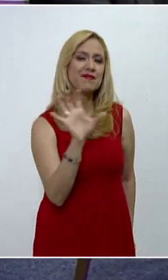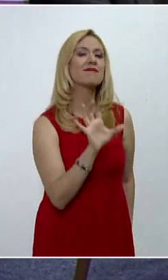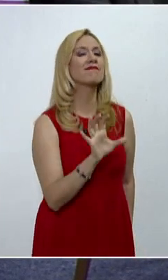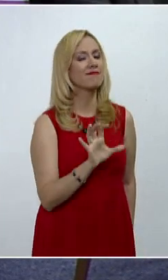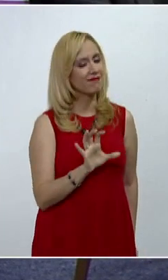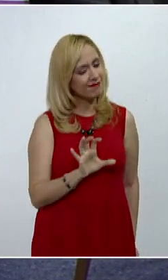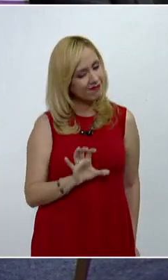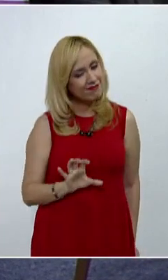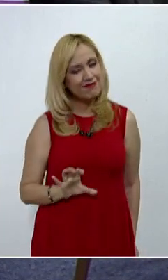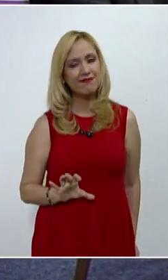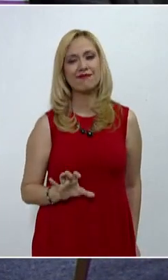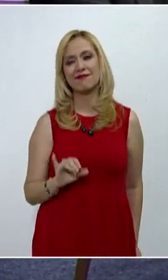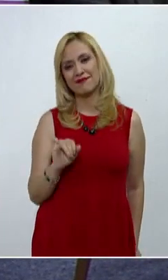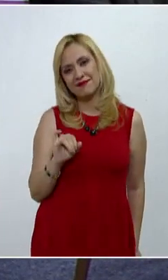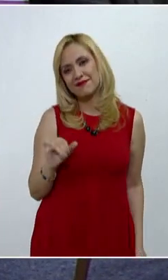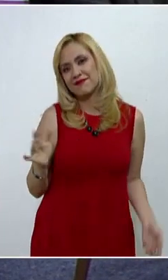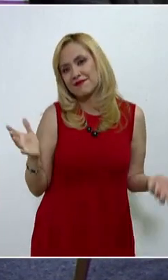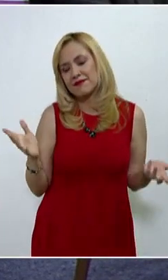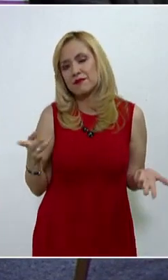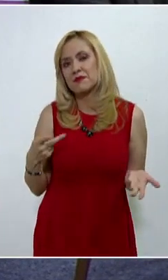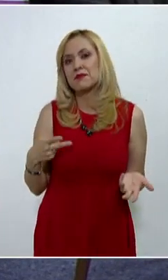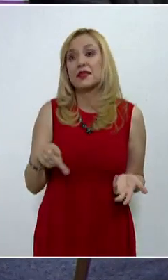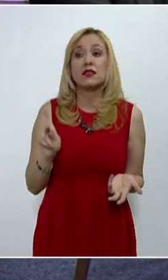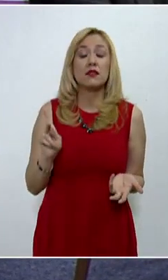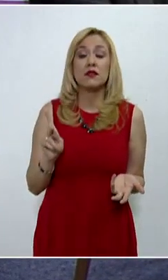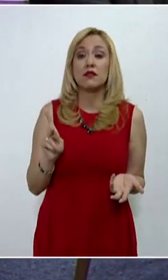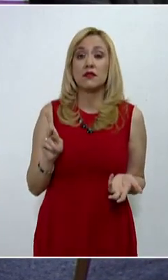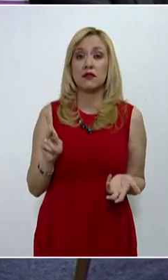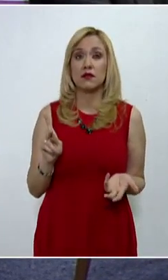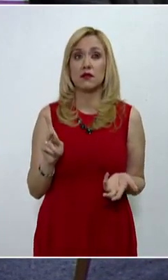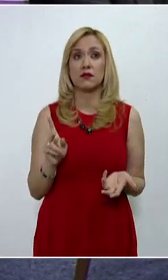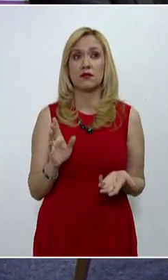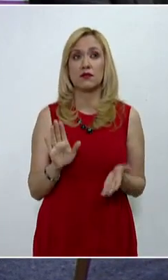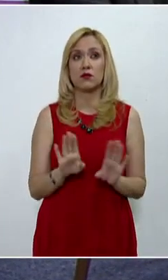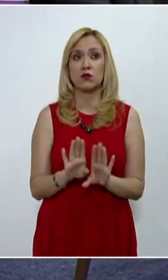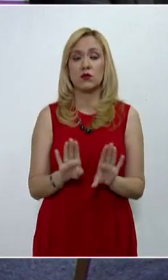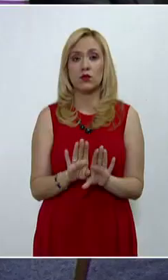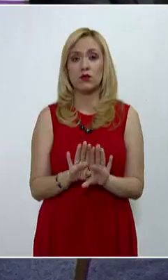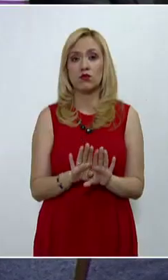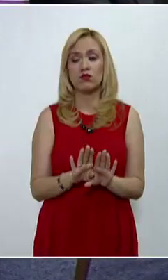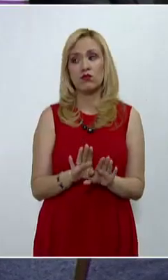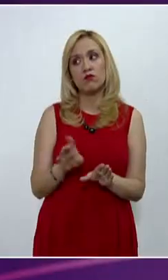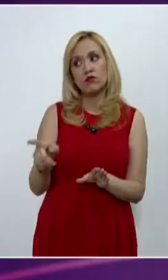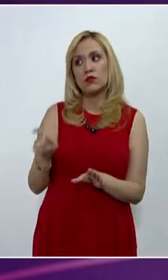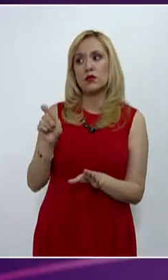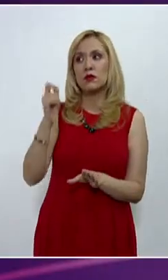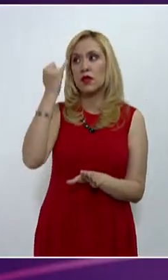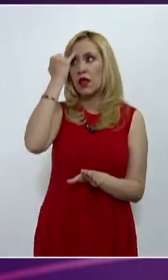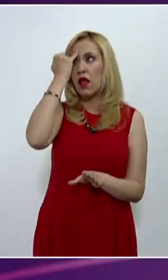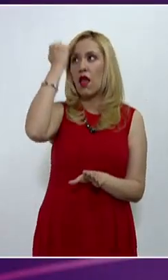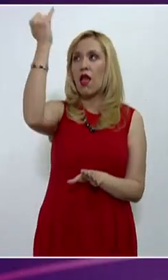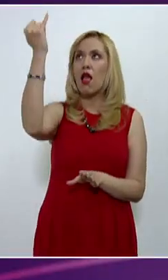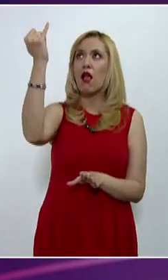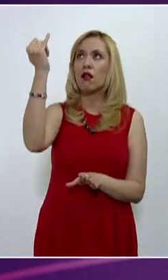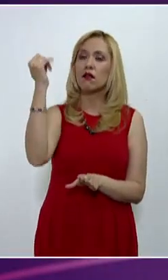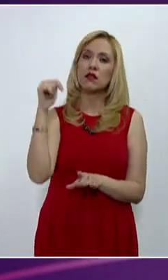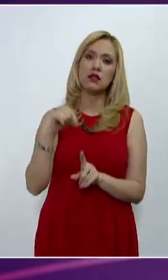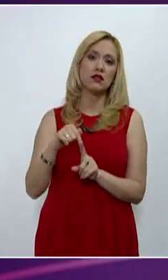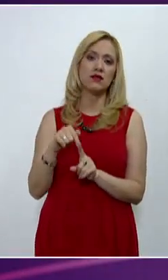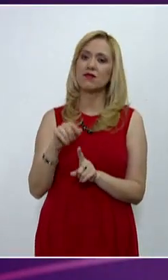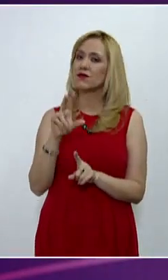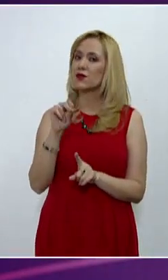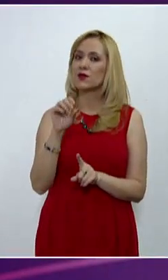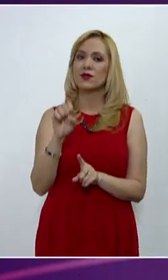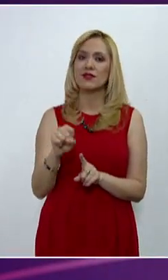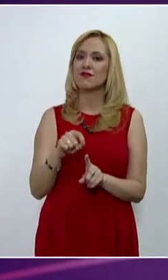sector justicia, sin duda. Pero no se tiene que proveer una falsa respuesta que en